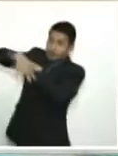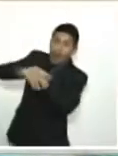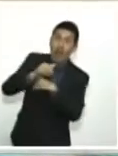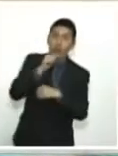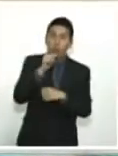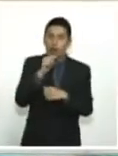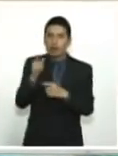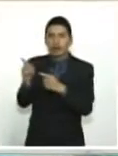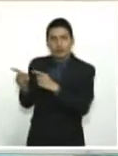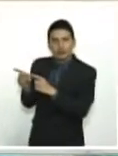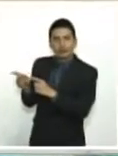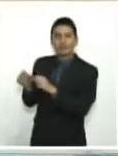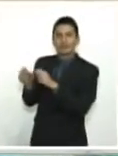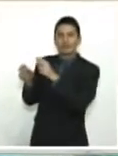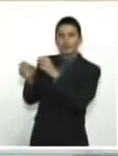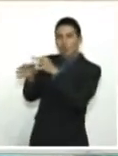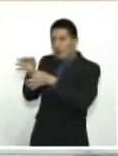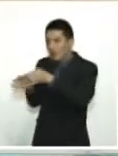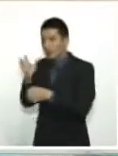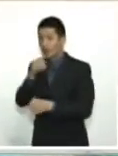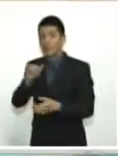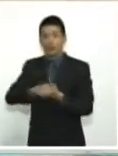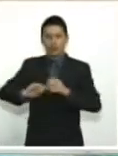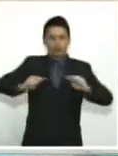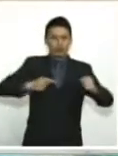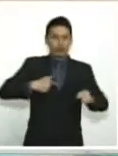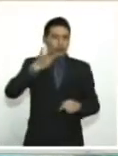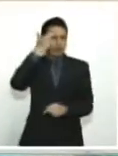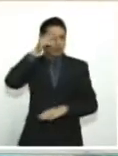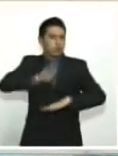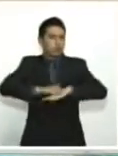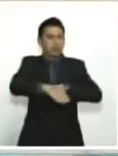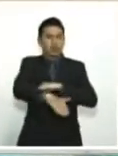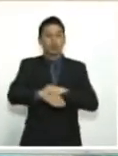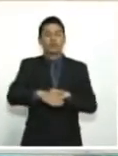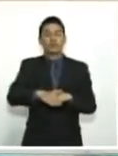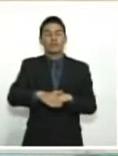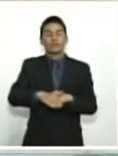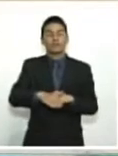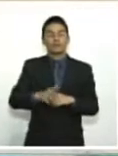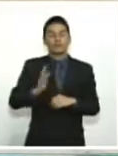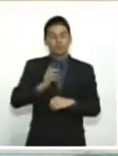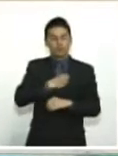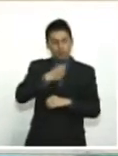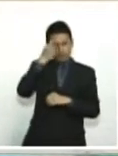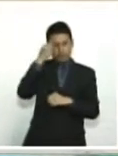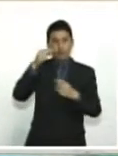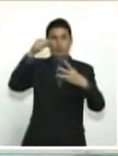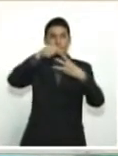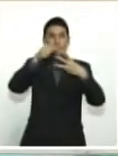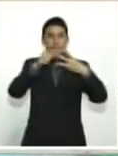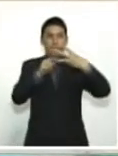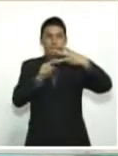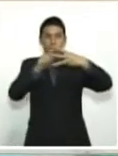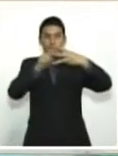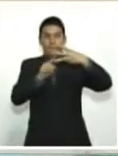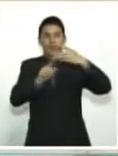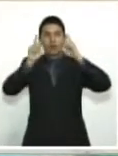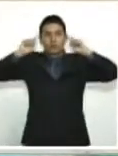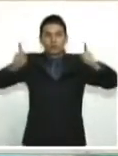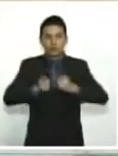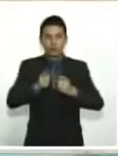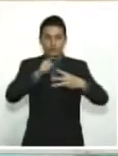Este debate genera como consecuencias lógicas, a nuestro criterio, tres aspectos como